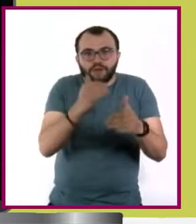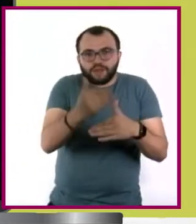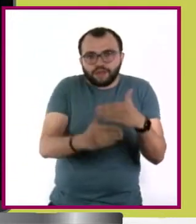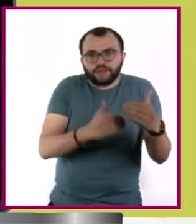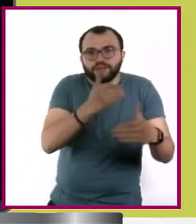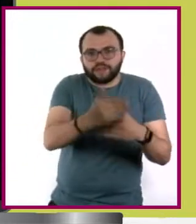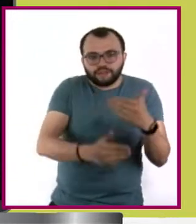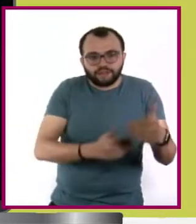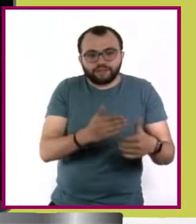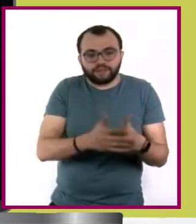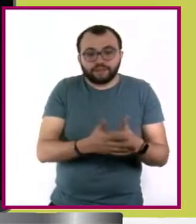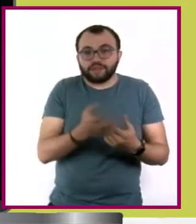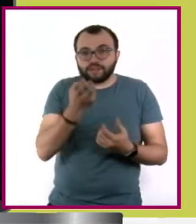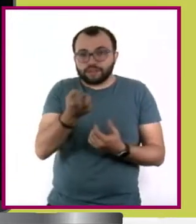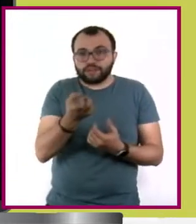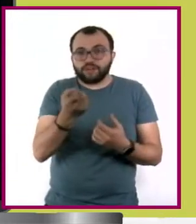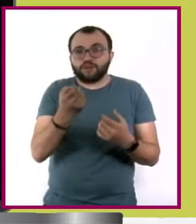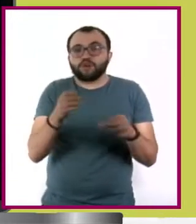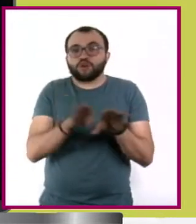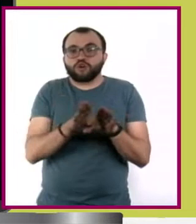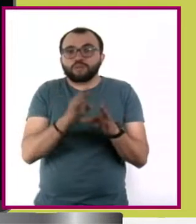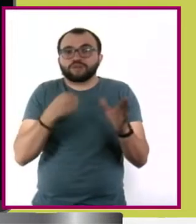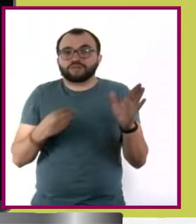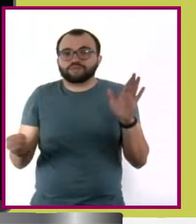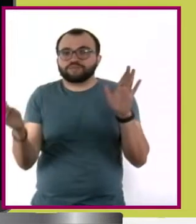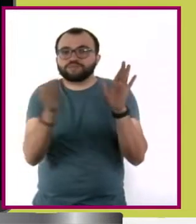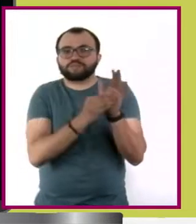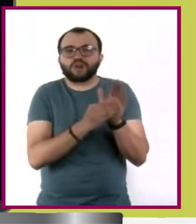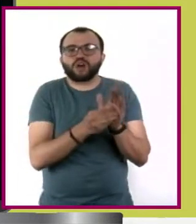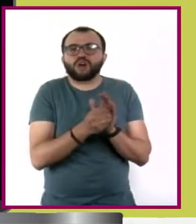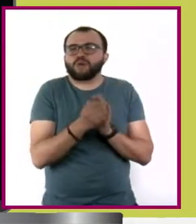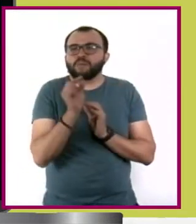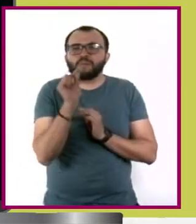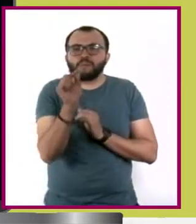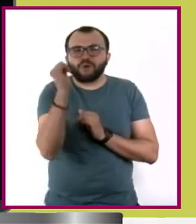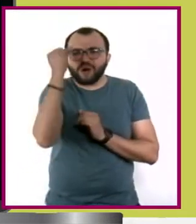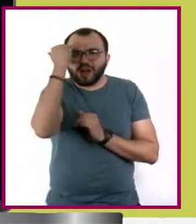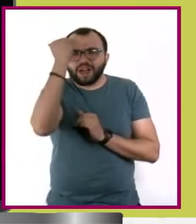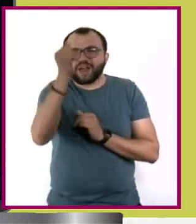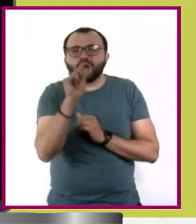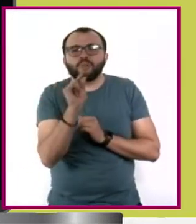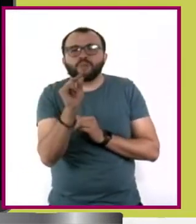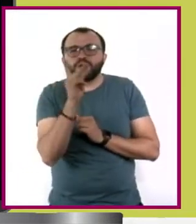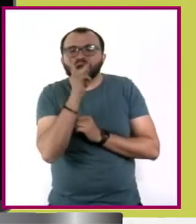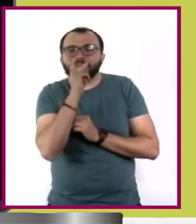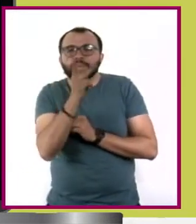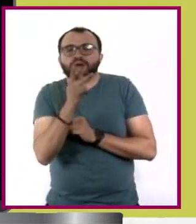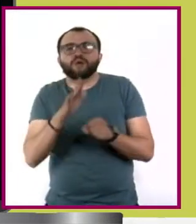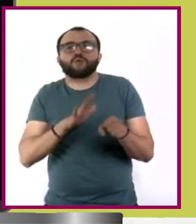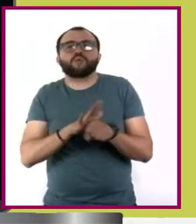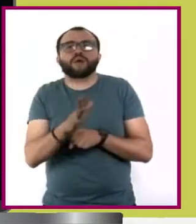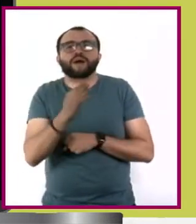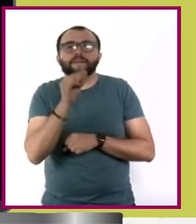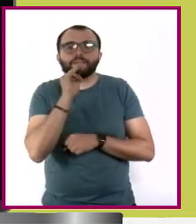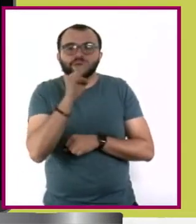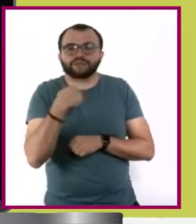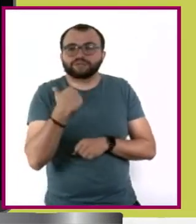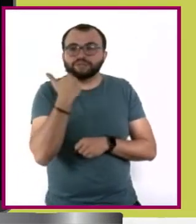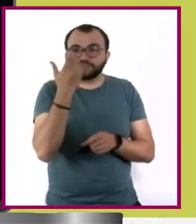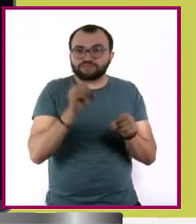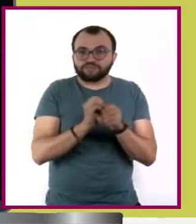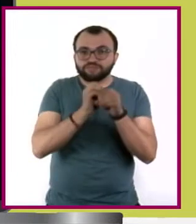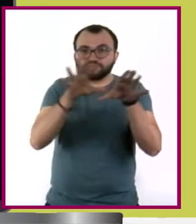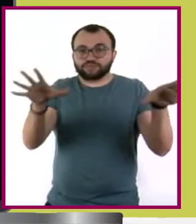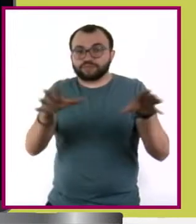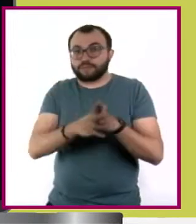en poner en pocas ideas, en pocas palabras, el mensaje que quieres transmitir. Y